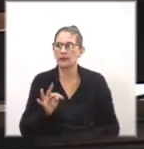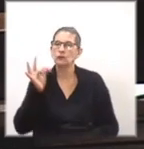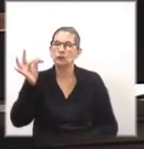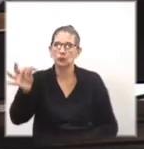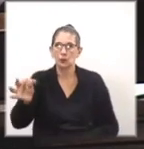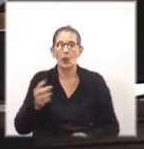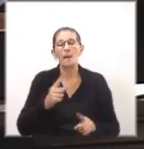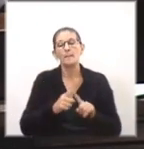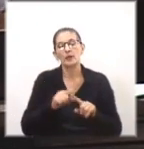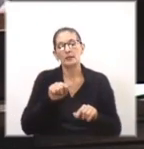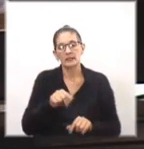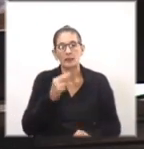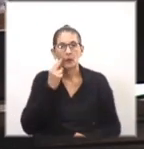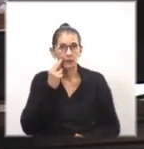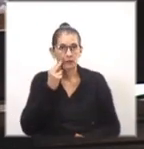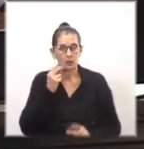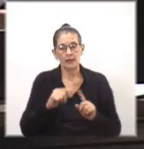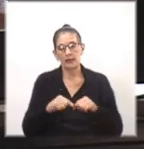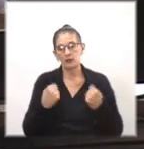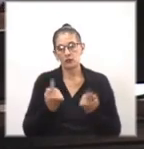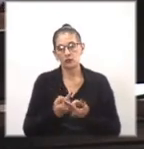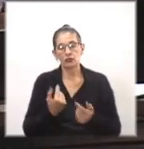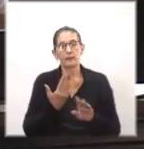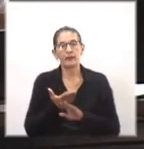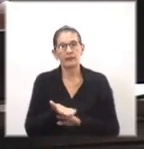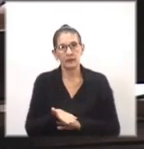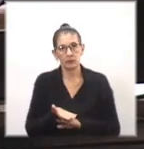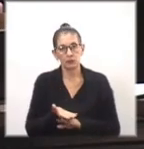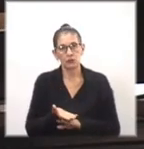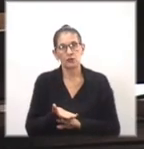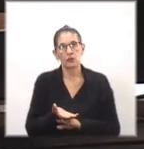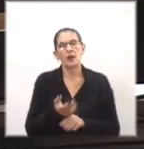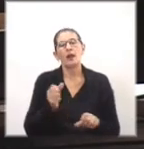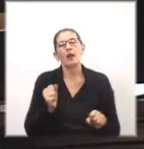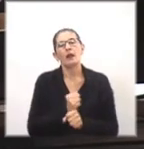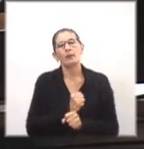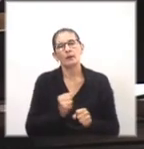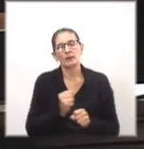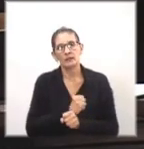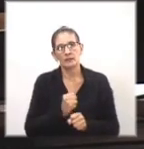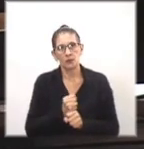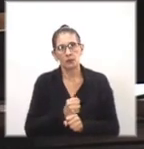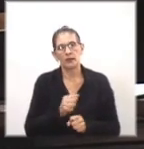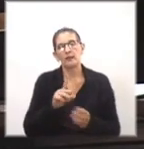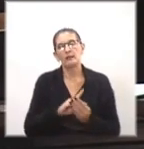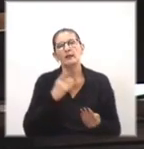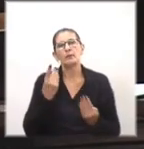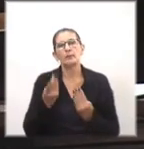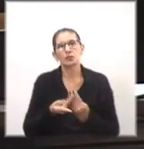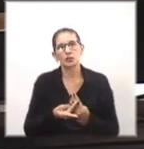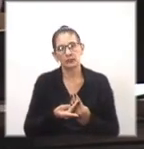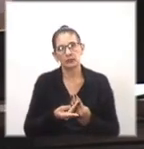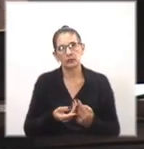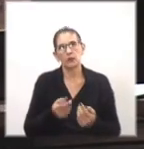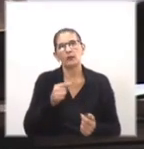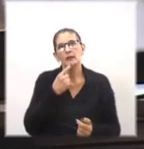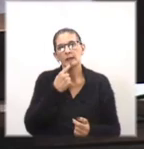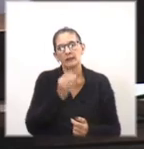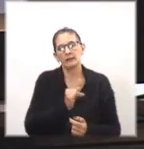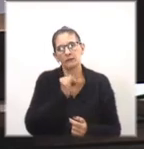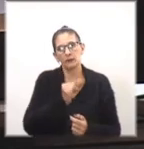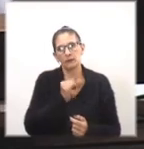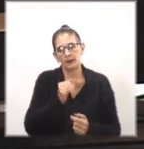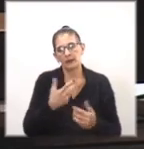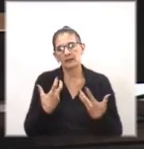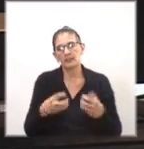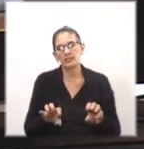por estos motivos que solicitamos al cuerpo la aprobación del proyecto de resolución que señalamos que es